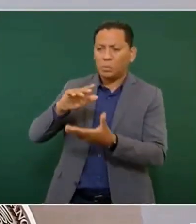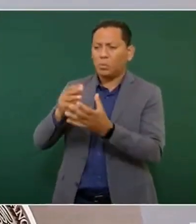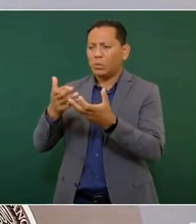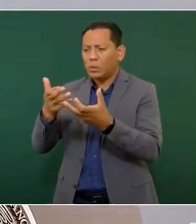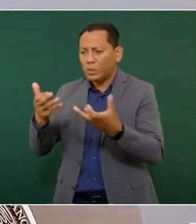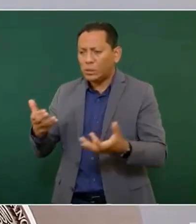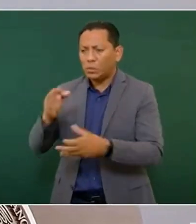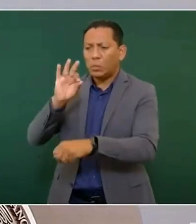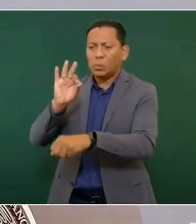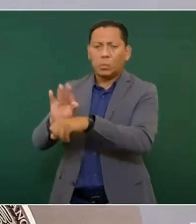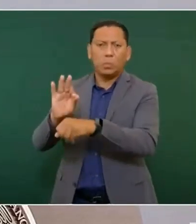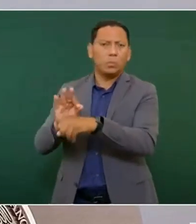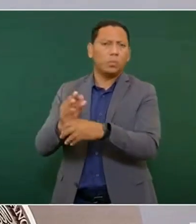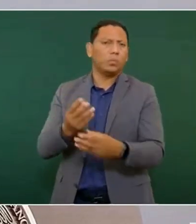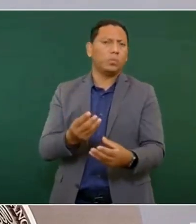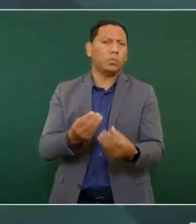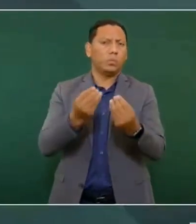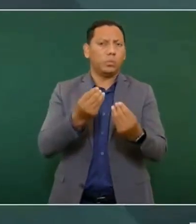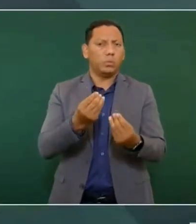presidente. Y